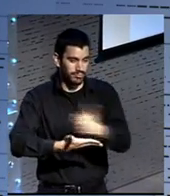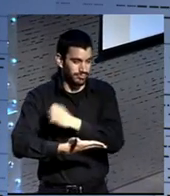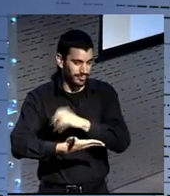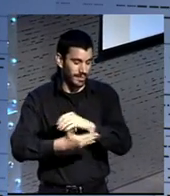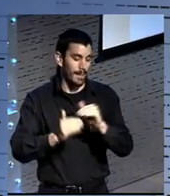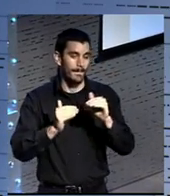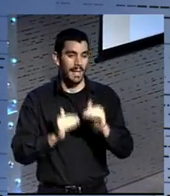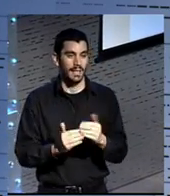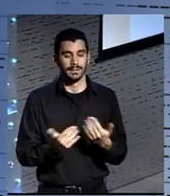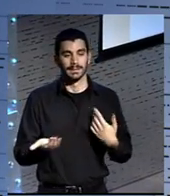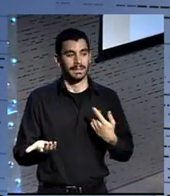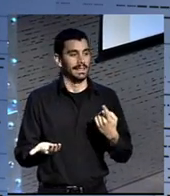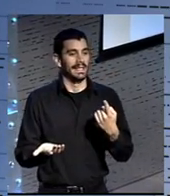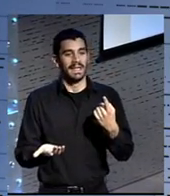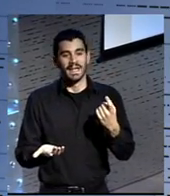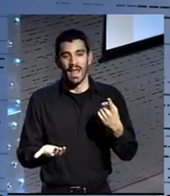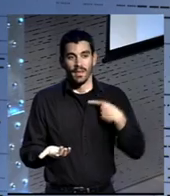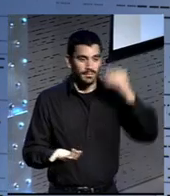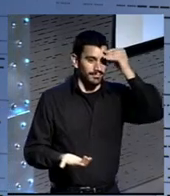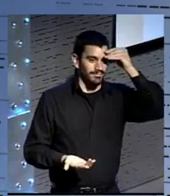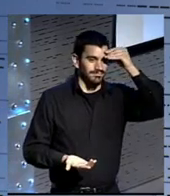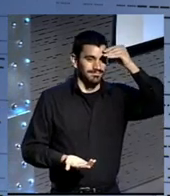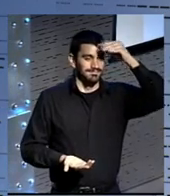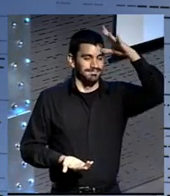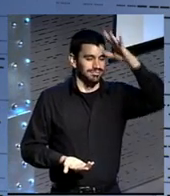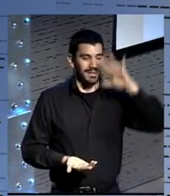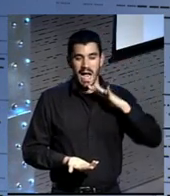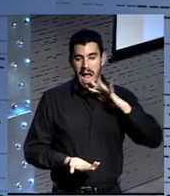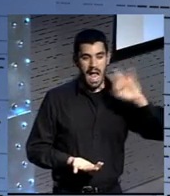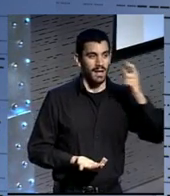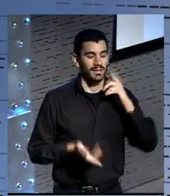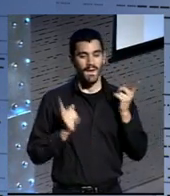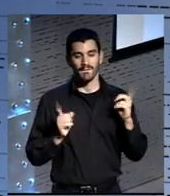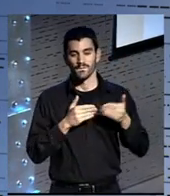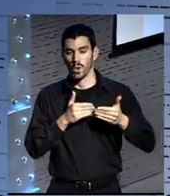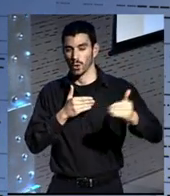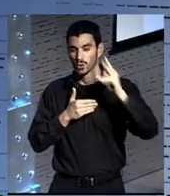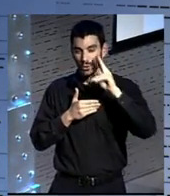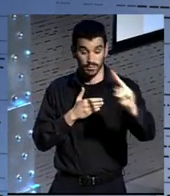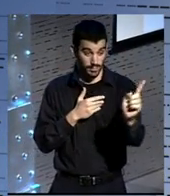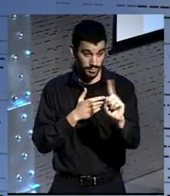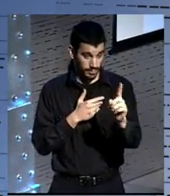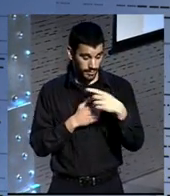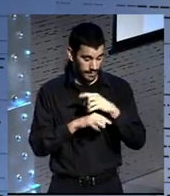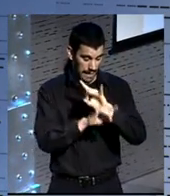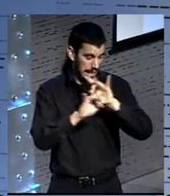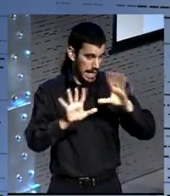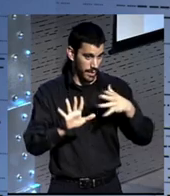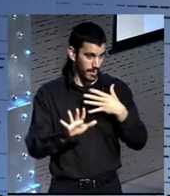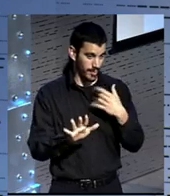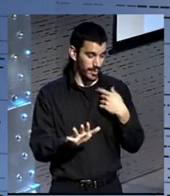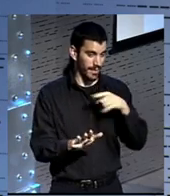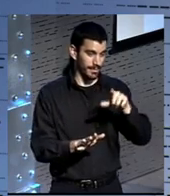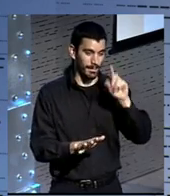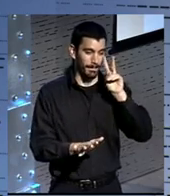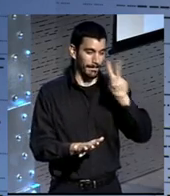No hace falta tampoco ser un genio de la anticipación estratégica para señalar